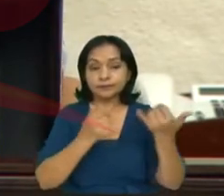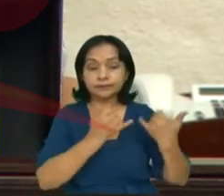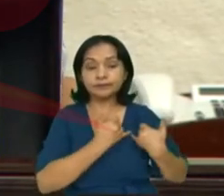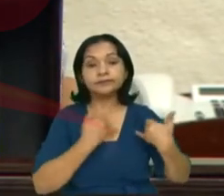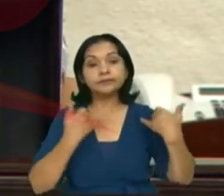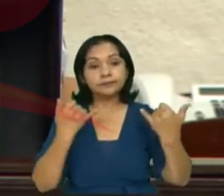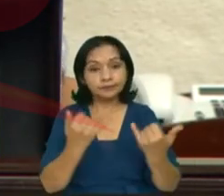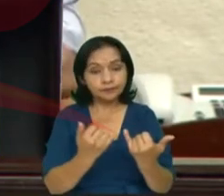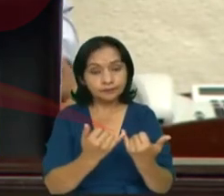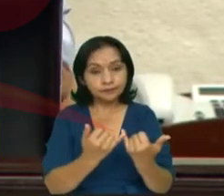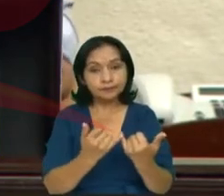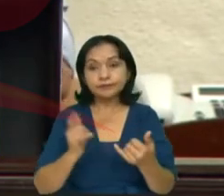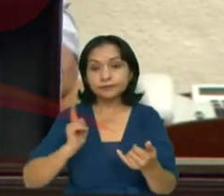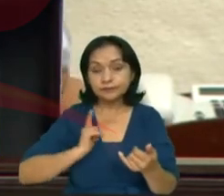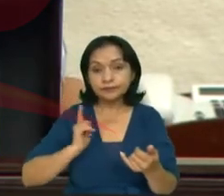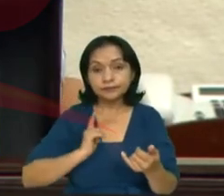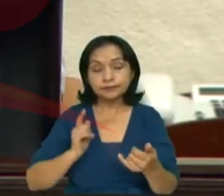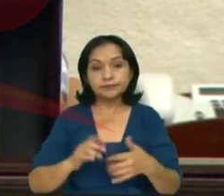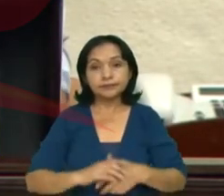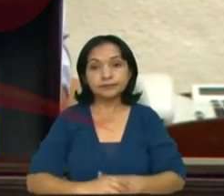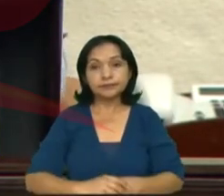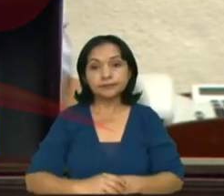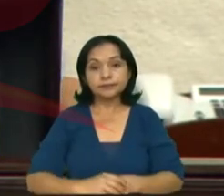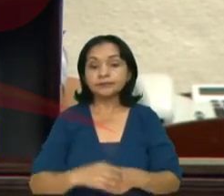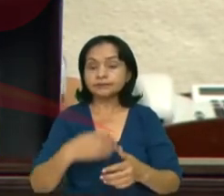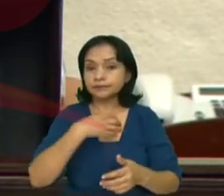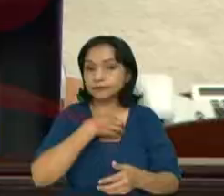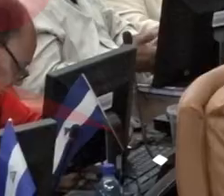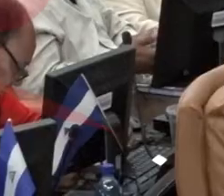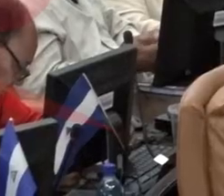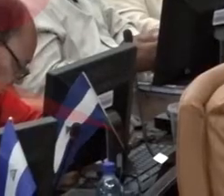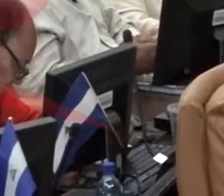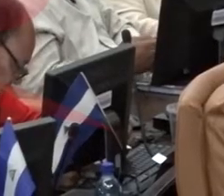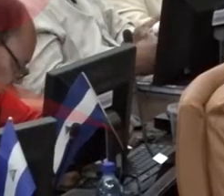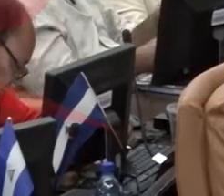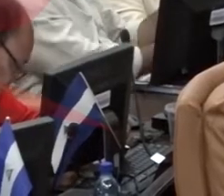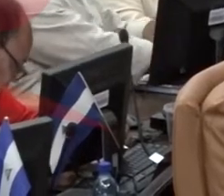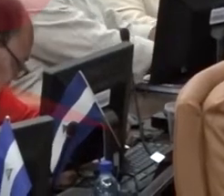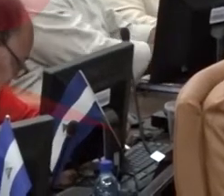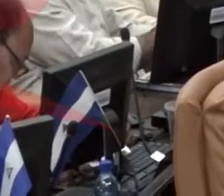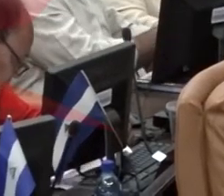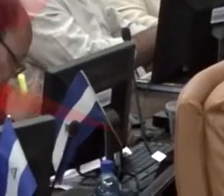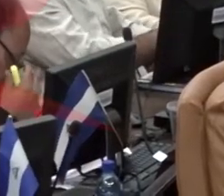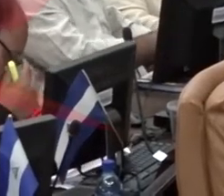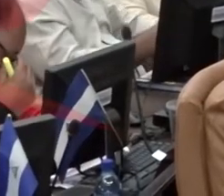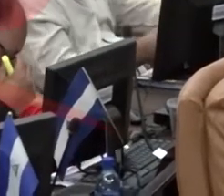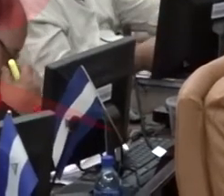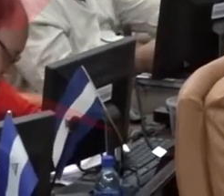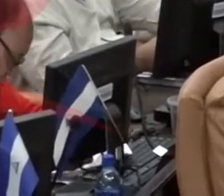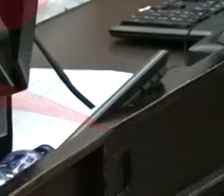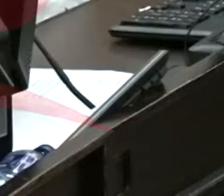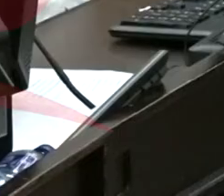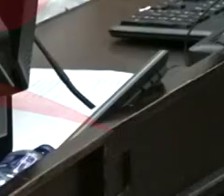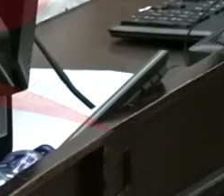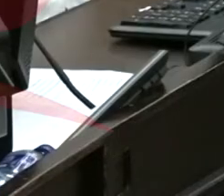institución que tenga su propia actividad. A diferencia de esta